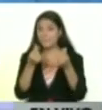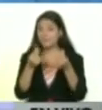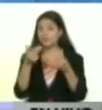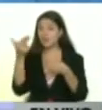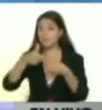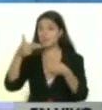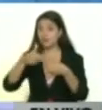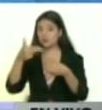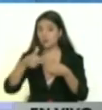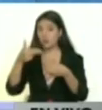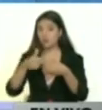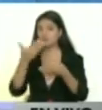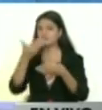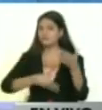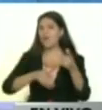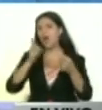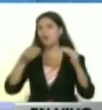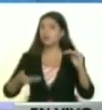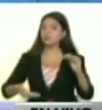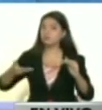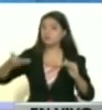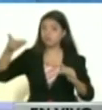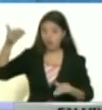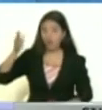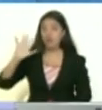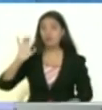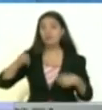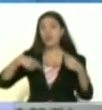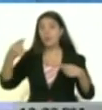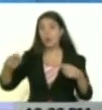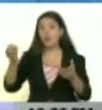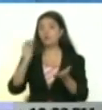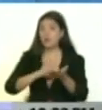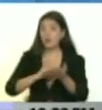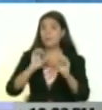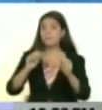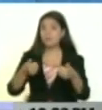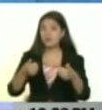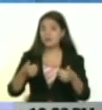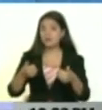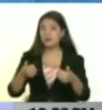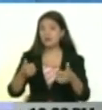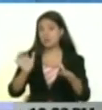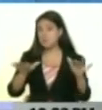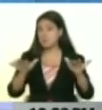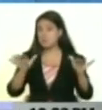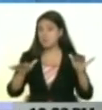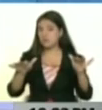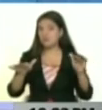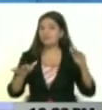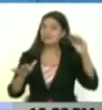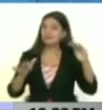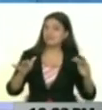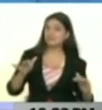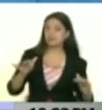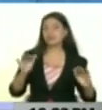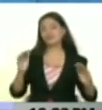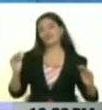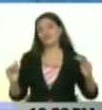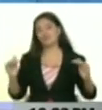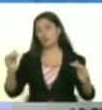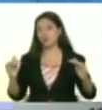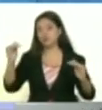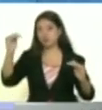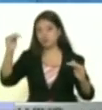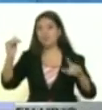crudo registró algunos aumentos y luego comienza también a registrar algunos descensos. De momento, la